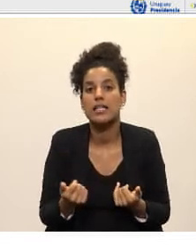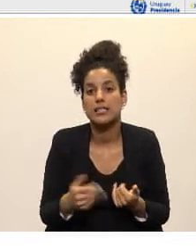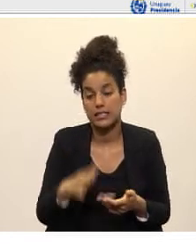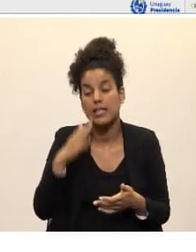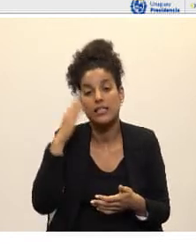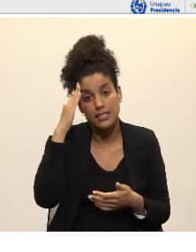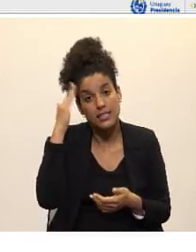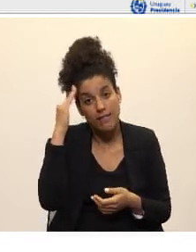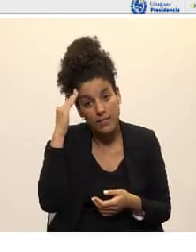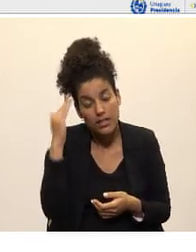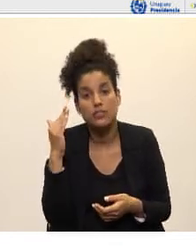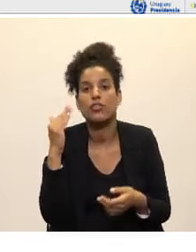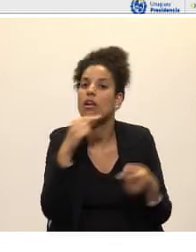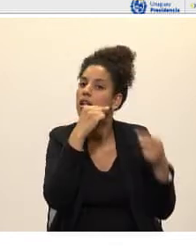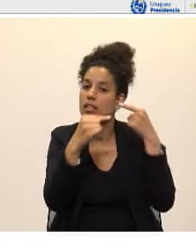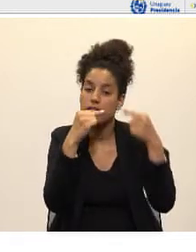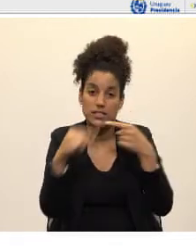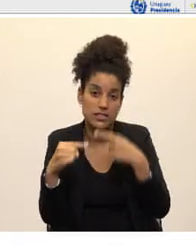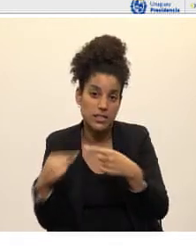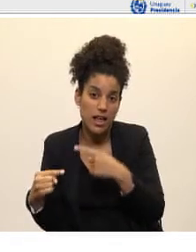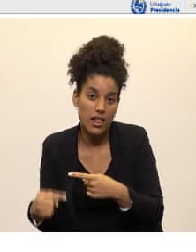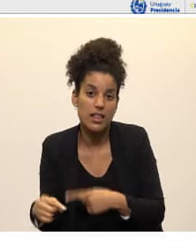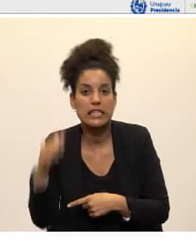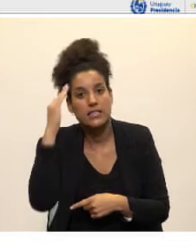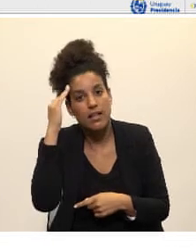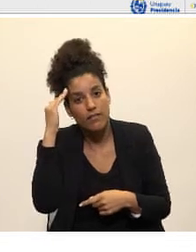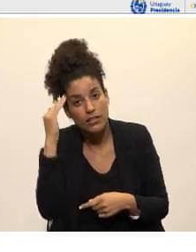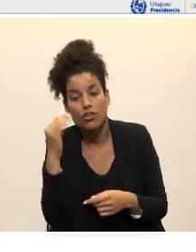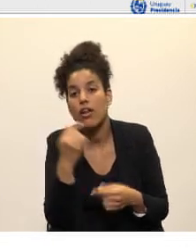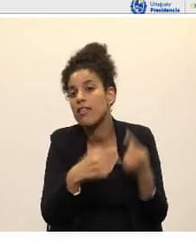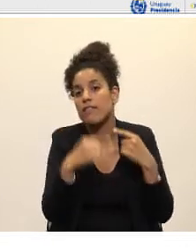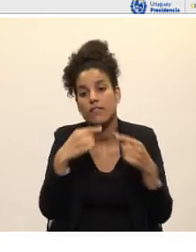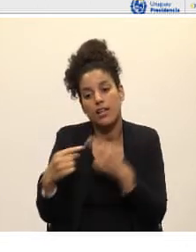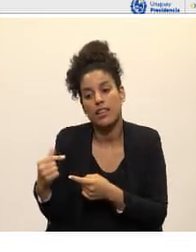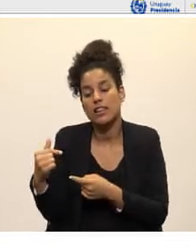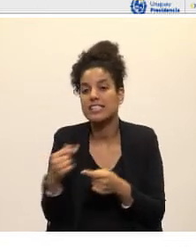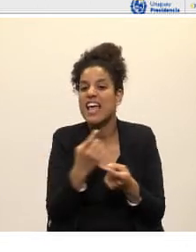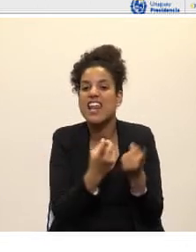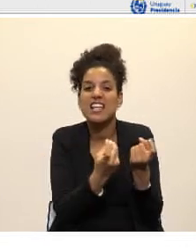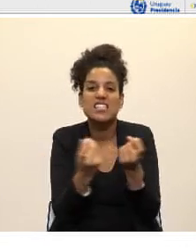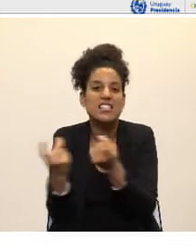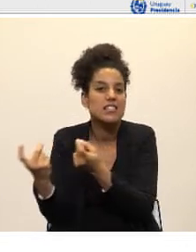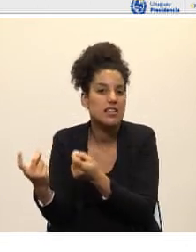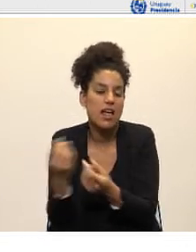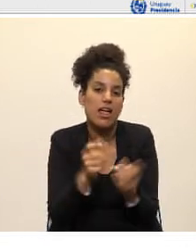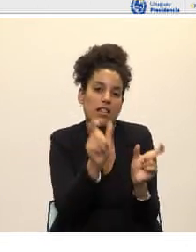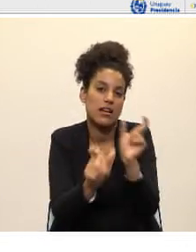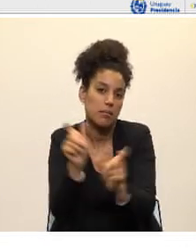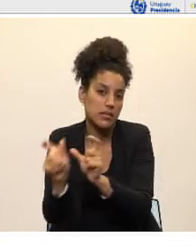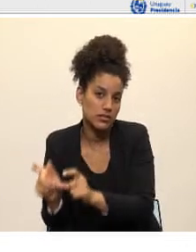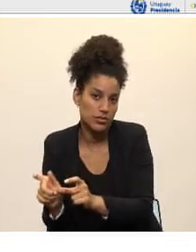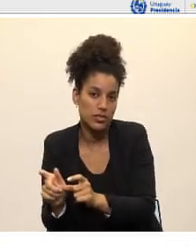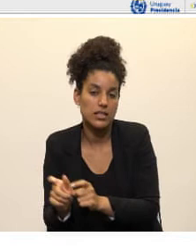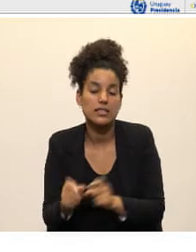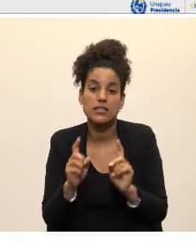las diversidades, reconociendo los distintos puntos de partida, las distintas necesidades y las distintas